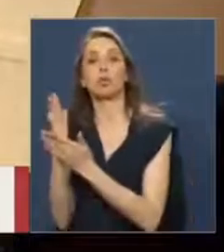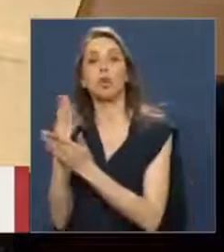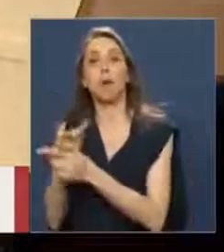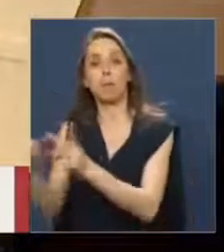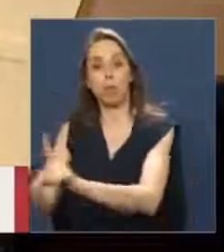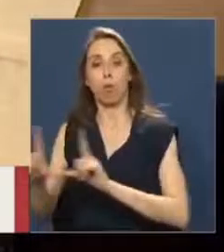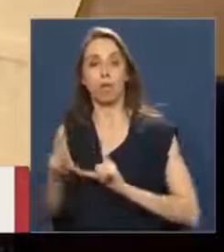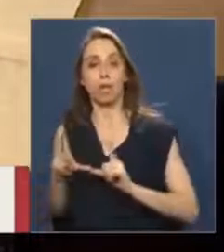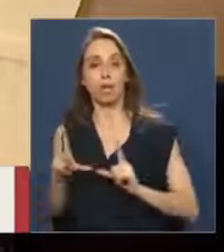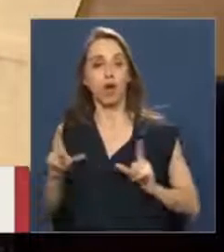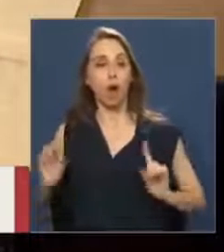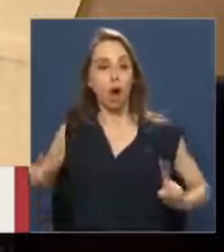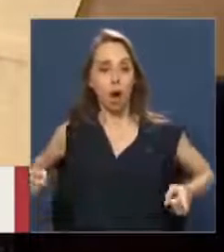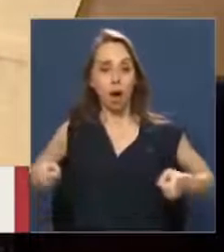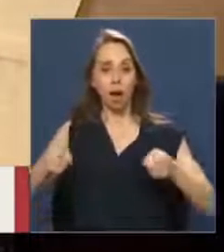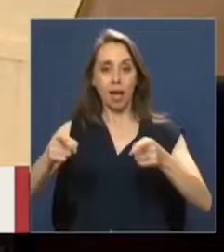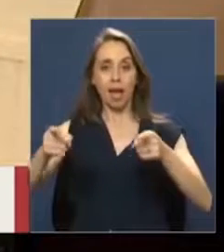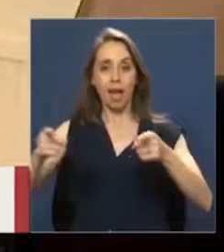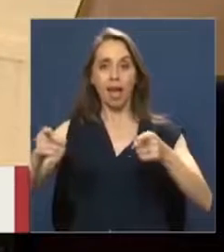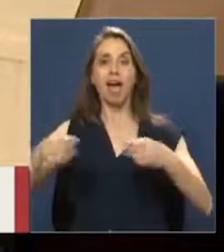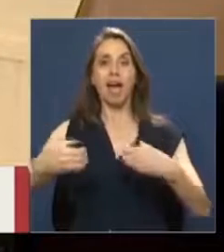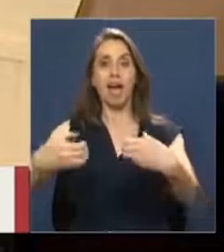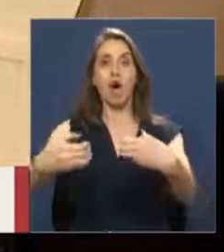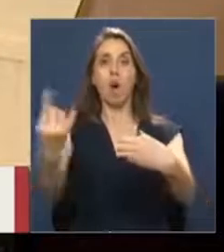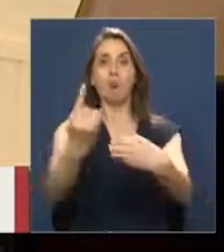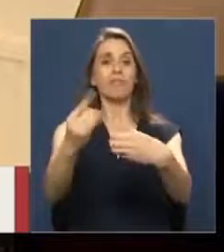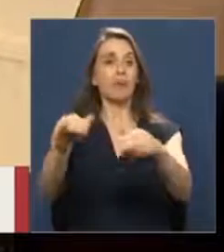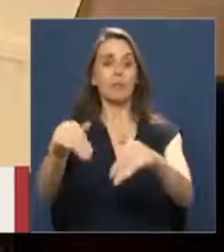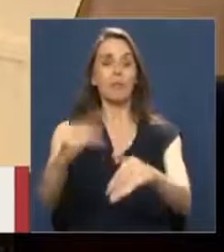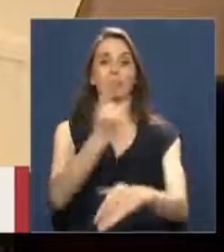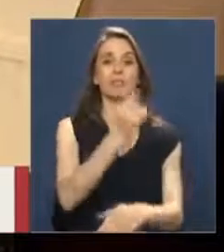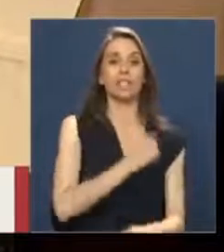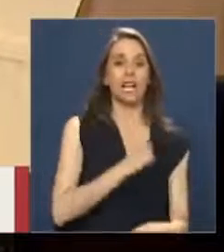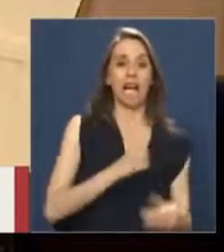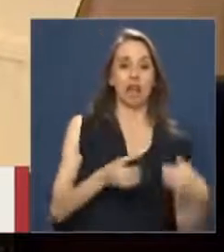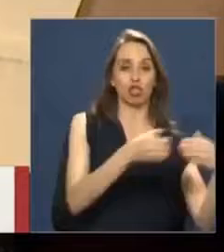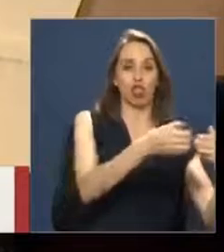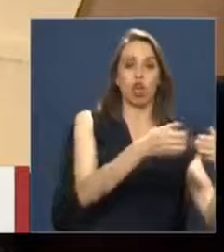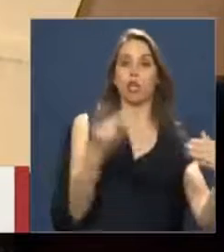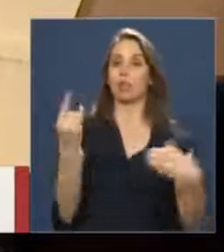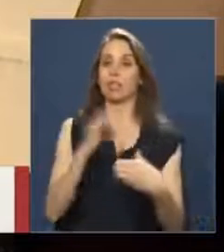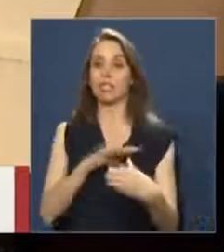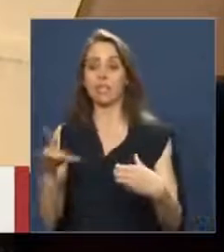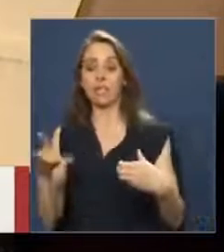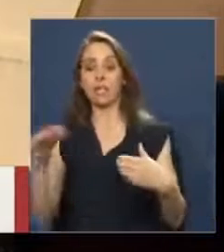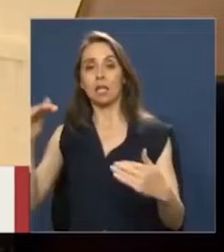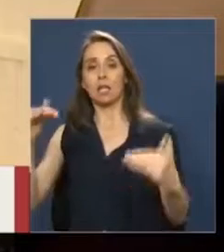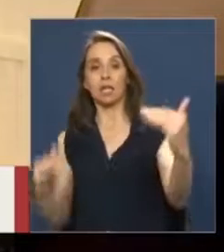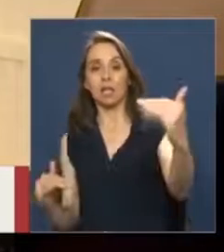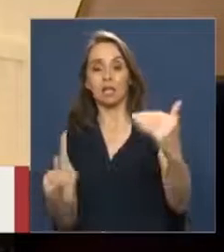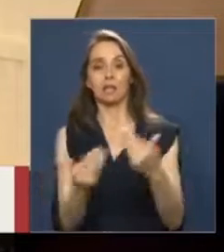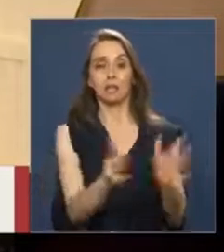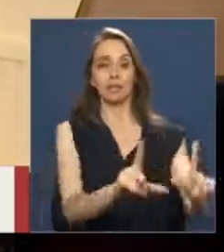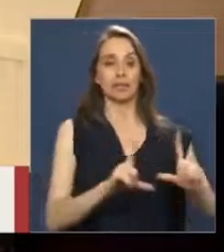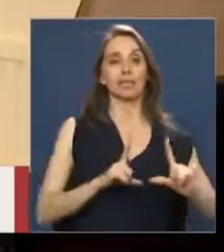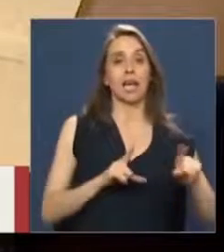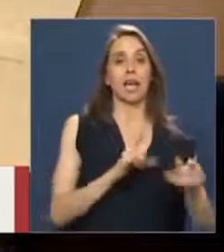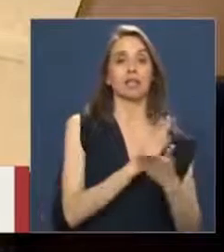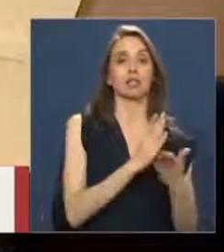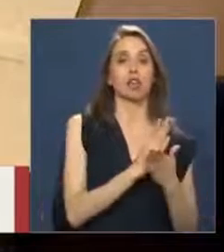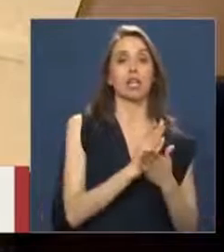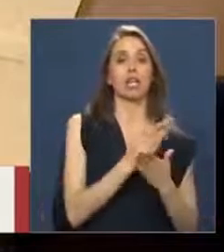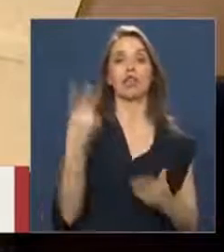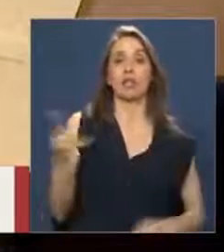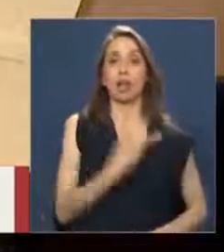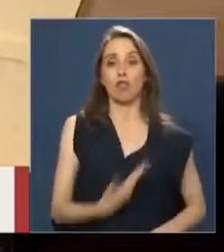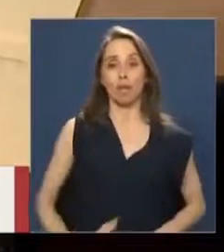que ingresan a la misma universidad, como la Católica o la de Chile, hay una diferencia en su egreso. El que sale de colegio público le